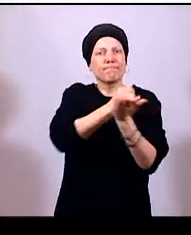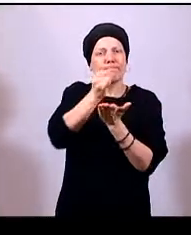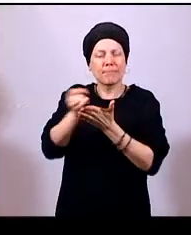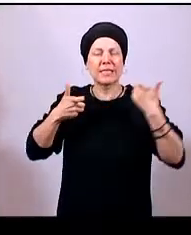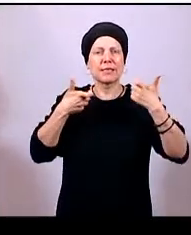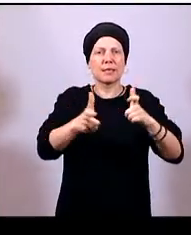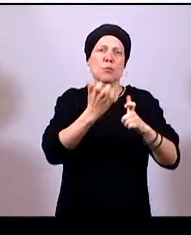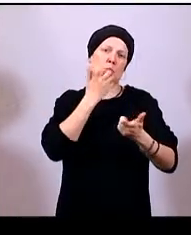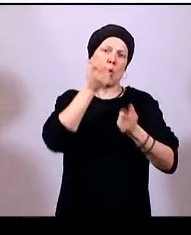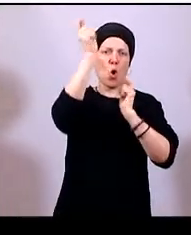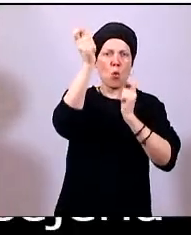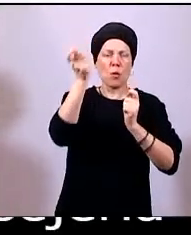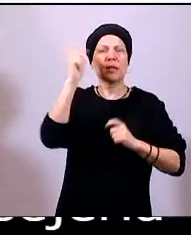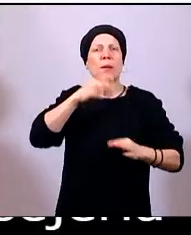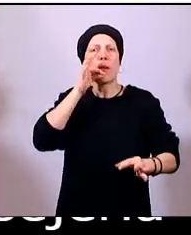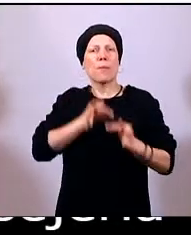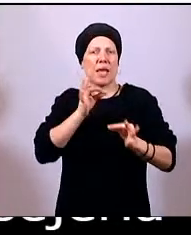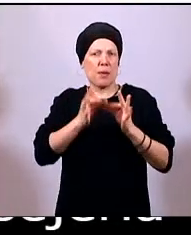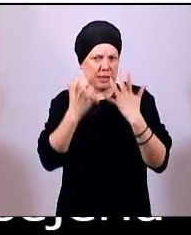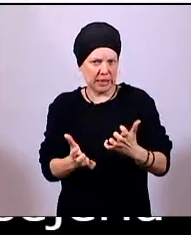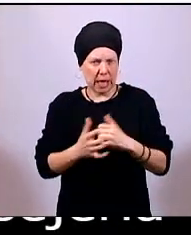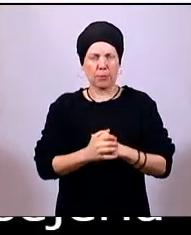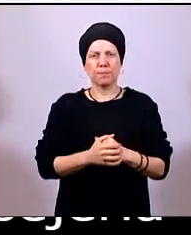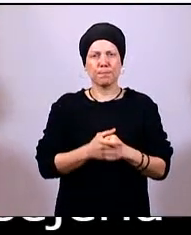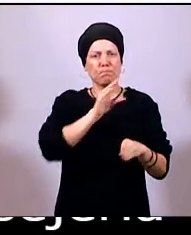sector del olivar y de la viña de secano.